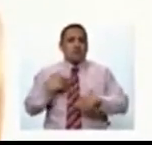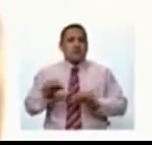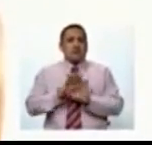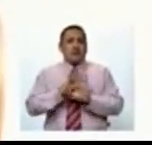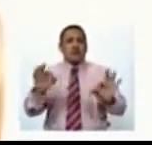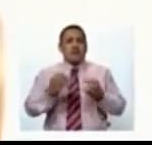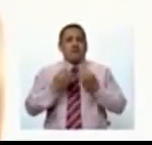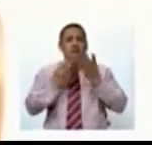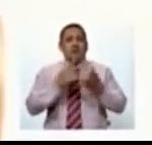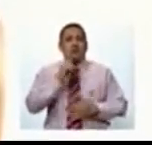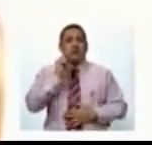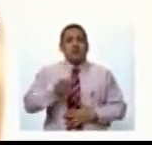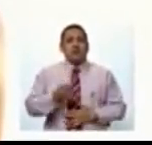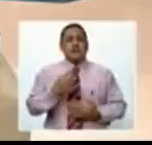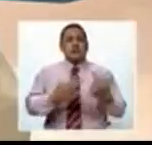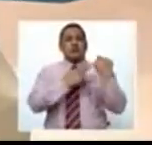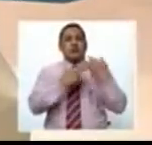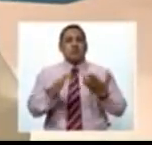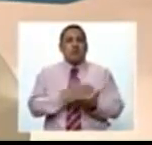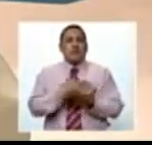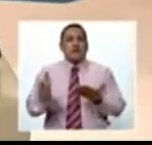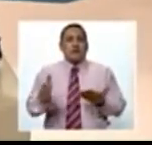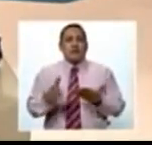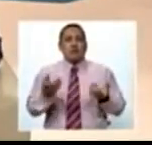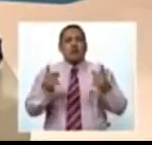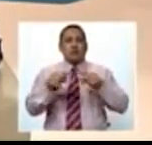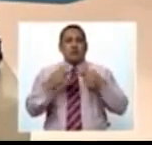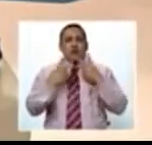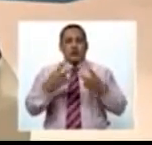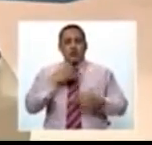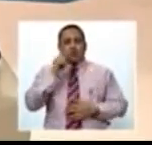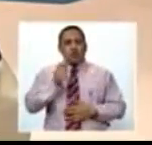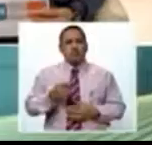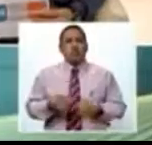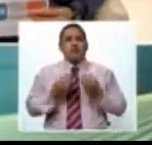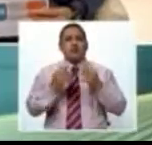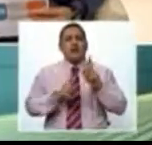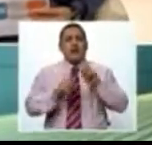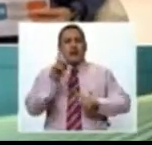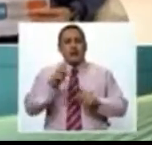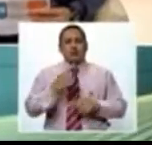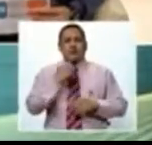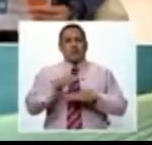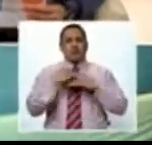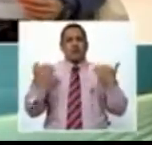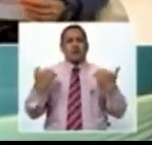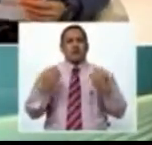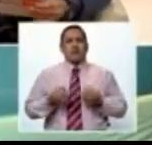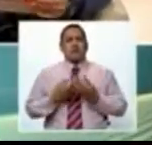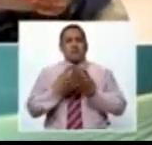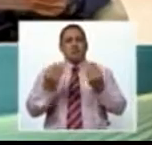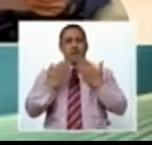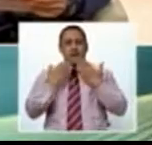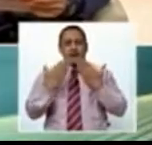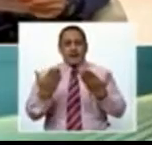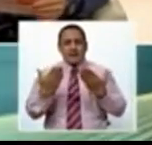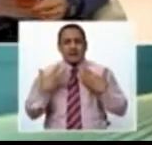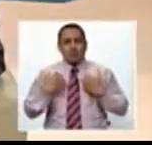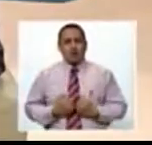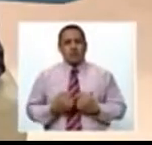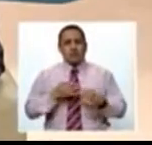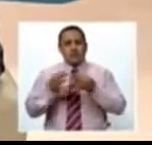una declaración judicial de responsabilidad. Cuando uno ya no le suena algo justo es porque algo se está vulnerando. Bueno, muchísimas gracias,